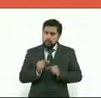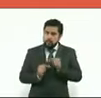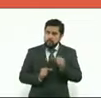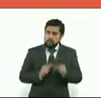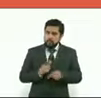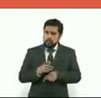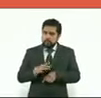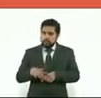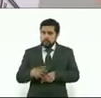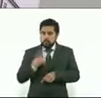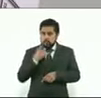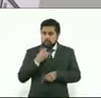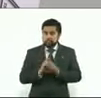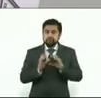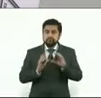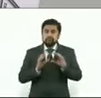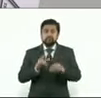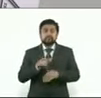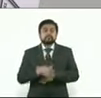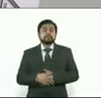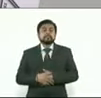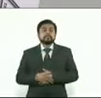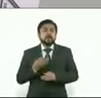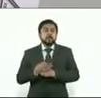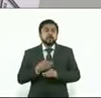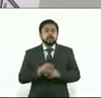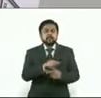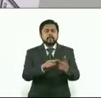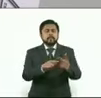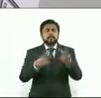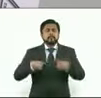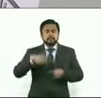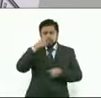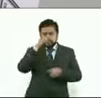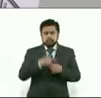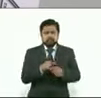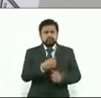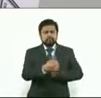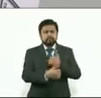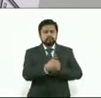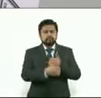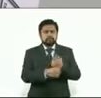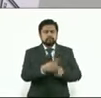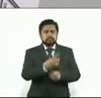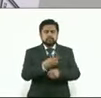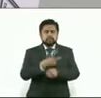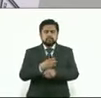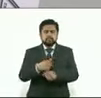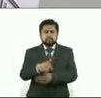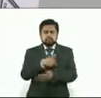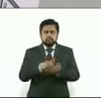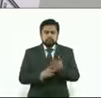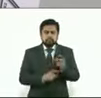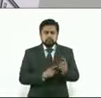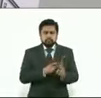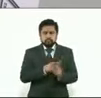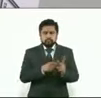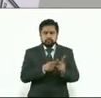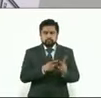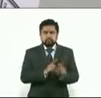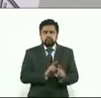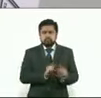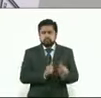Sánchez por ahora manteniendo el duelo por el primer lugar en este recorrido muy, muy